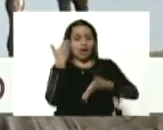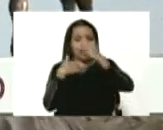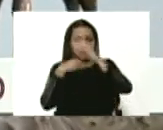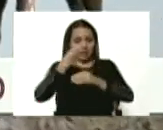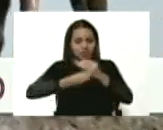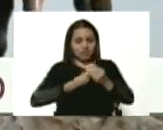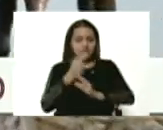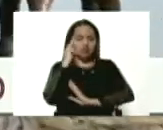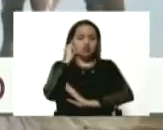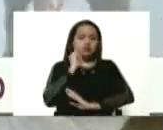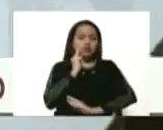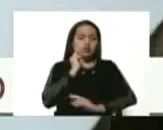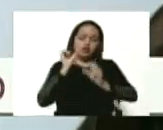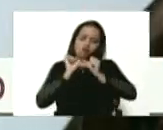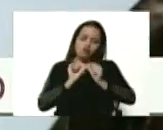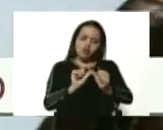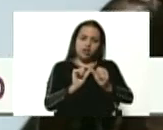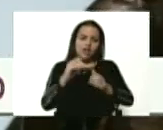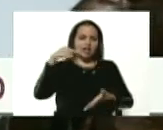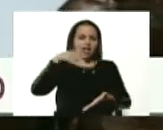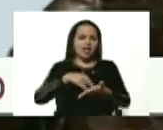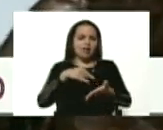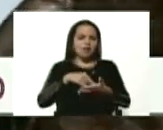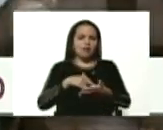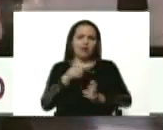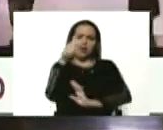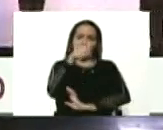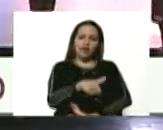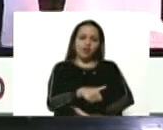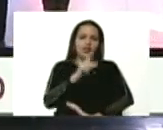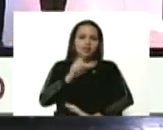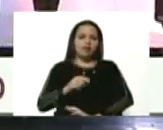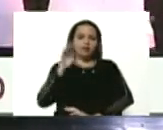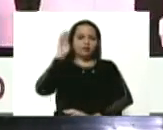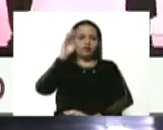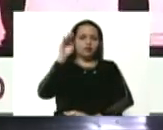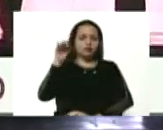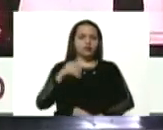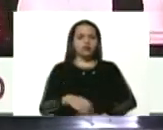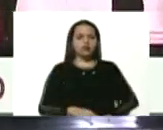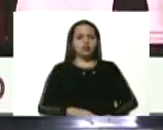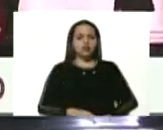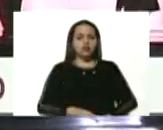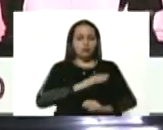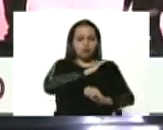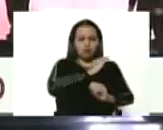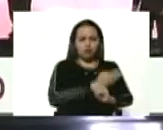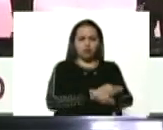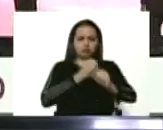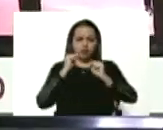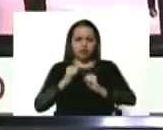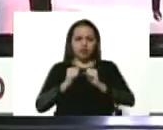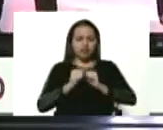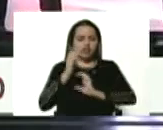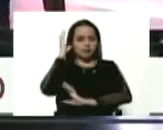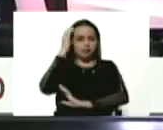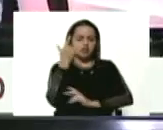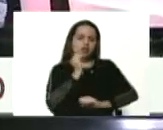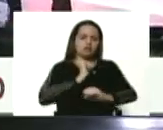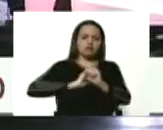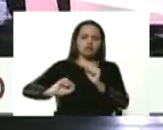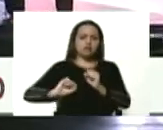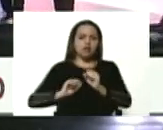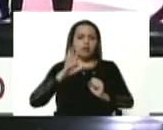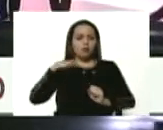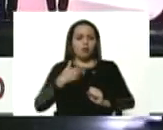Bolívar sigue vigente. Carabobo es presente y futuro, como férrea resistencia y capacidad de lucha en la clave para